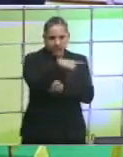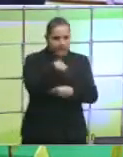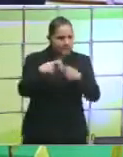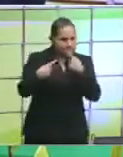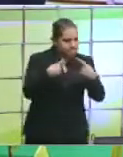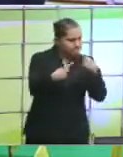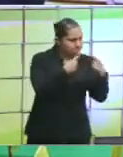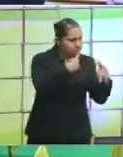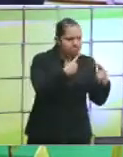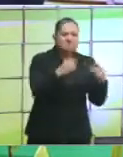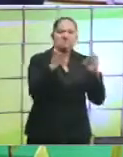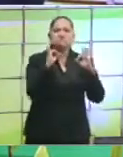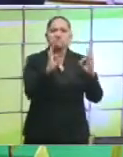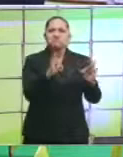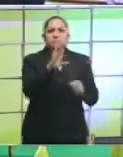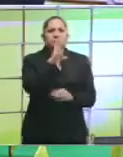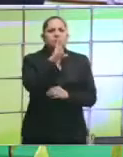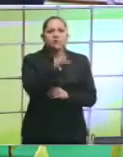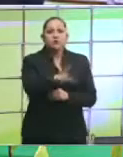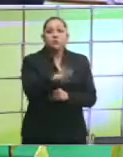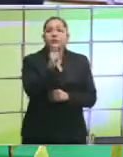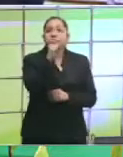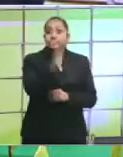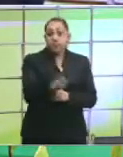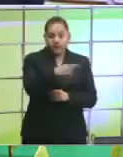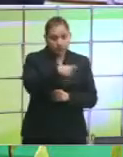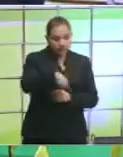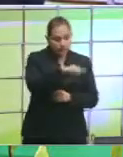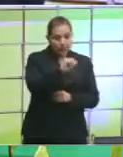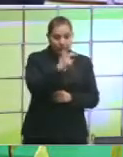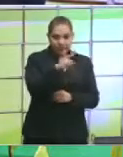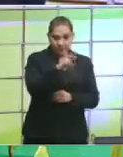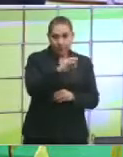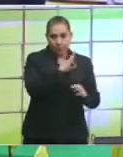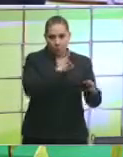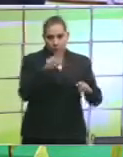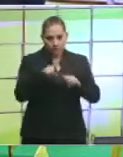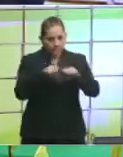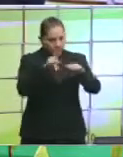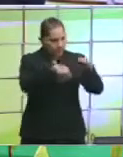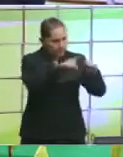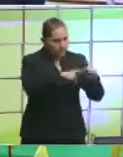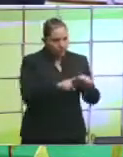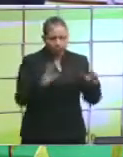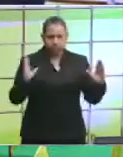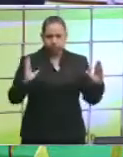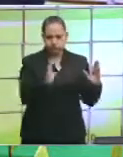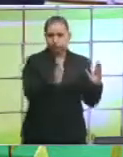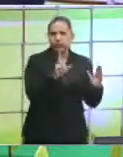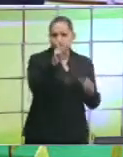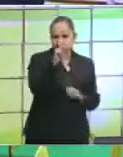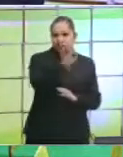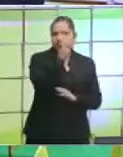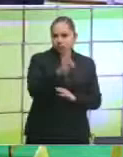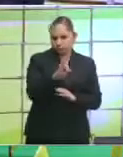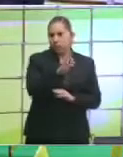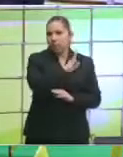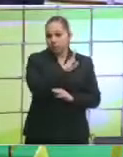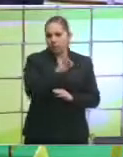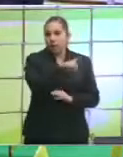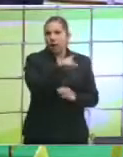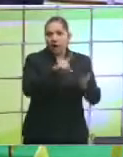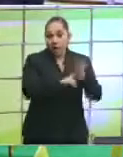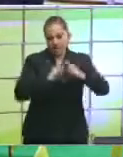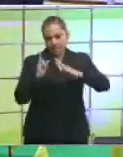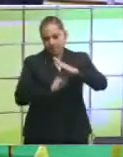el sentido de que los archivos se reducían casi al 30 por ciento sobre eso entonces sí se puede ser escaneo electrónico